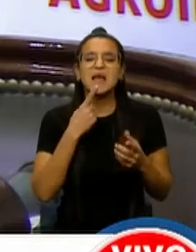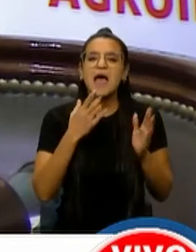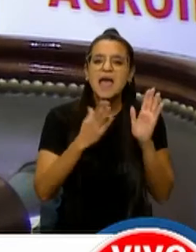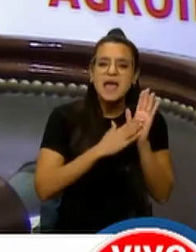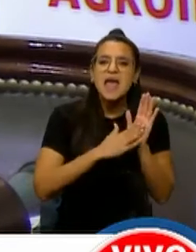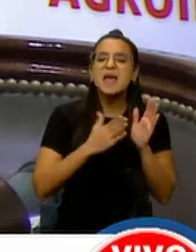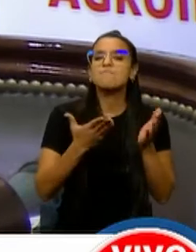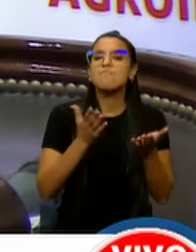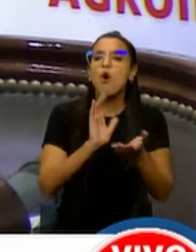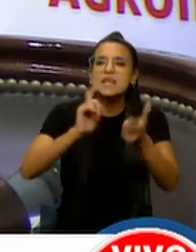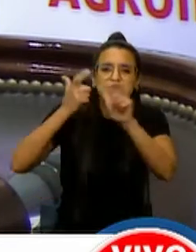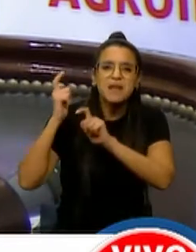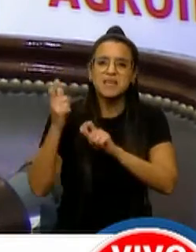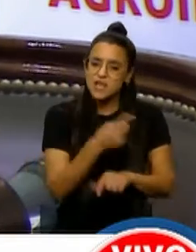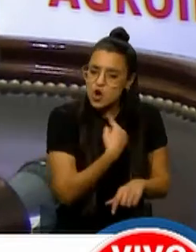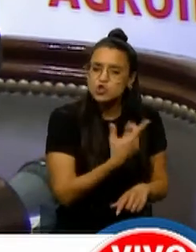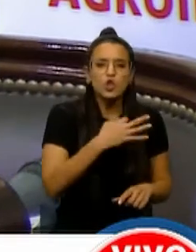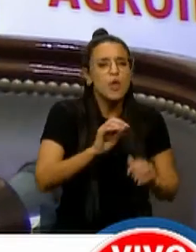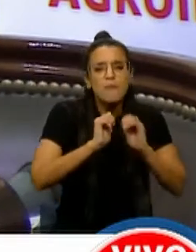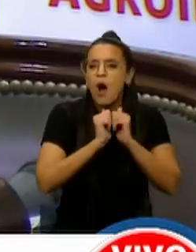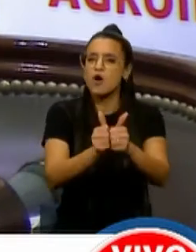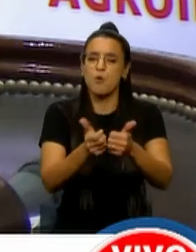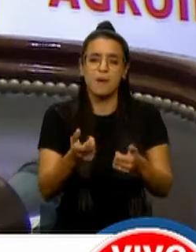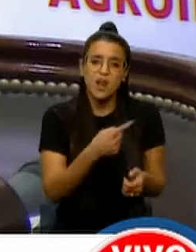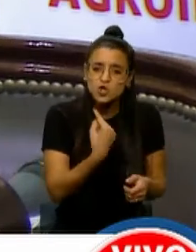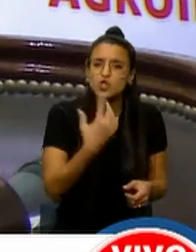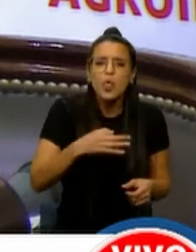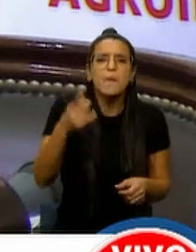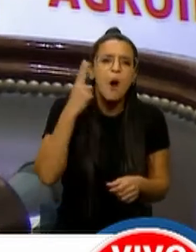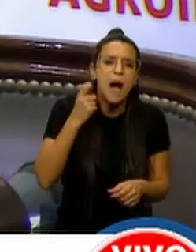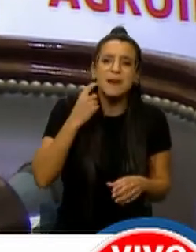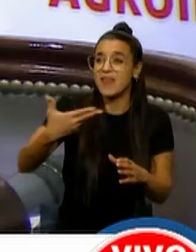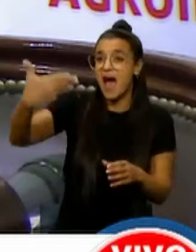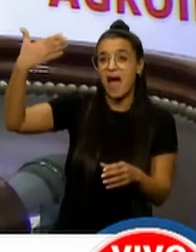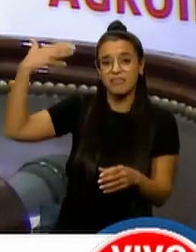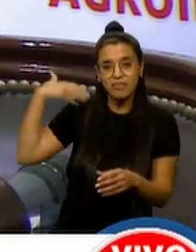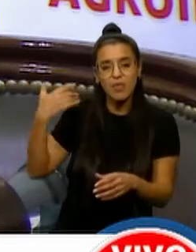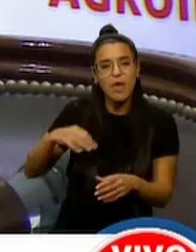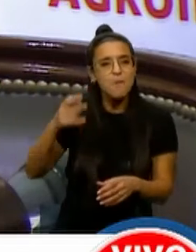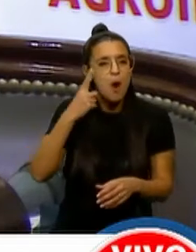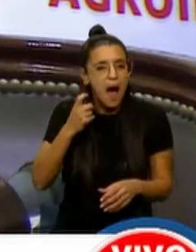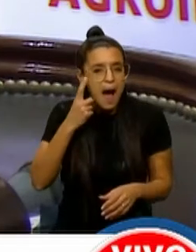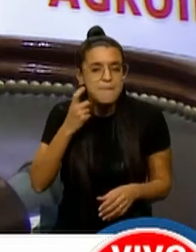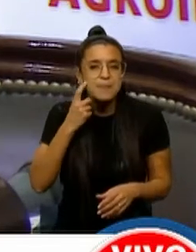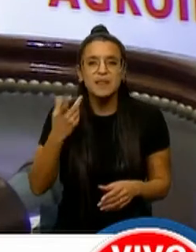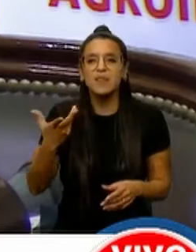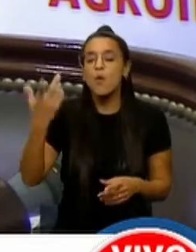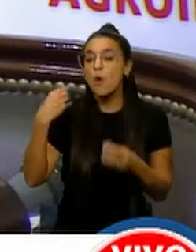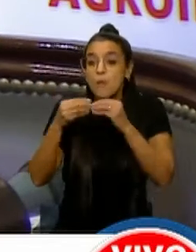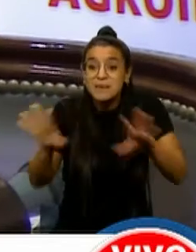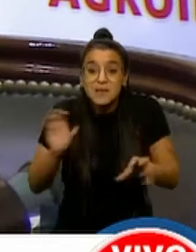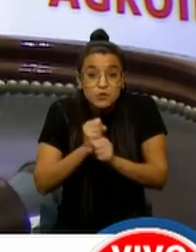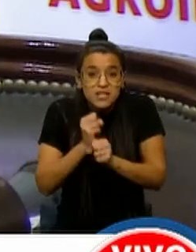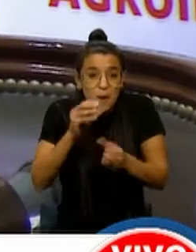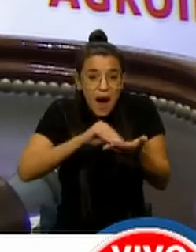que tenemos que acompañar. ¿Y cuántos tuvimos que aprender en nuestros inicios, que veníamos con el